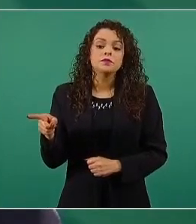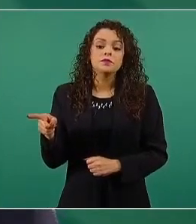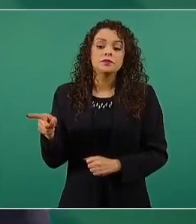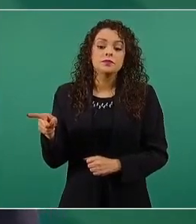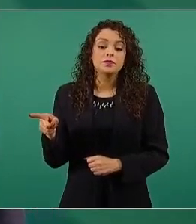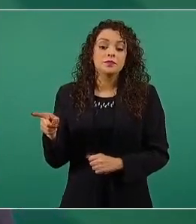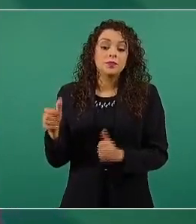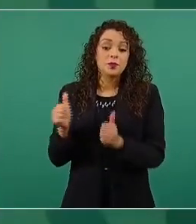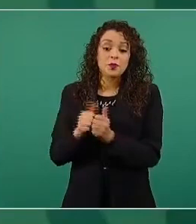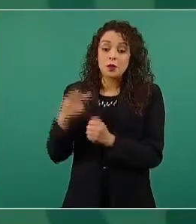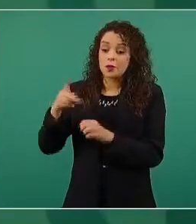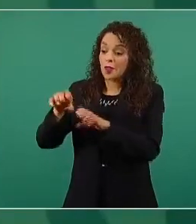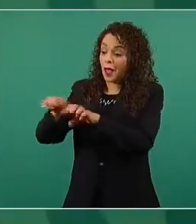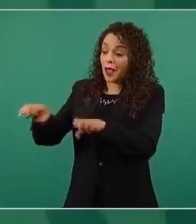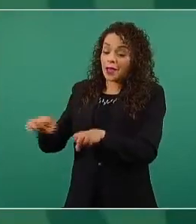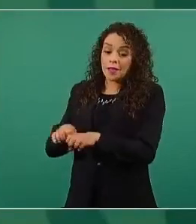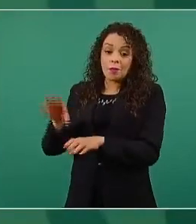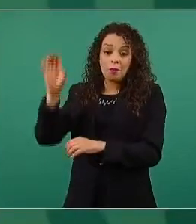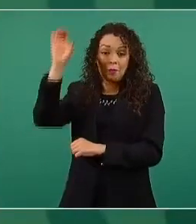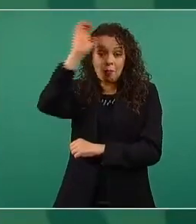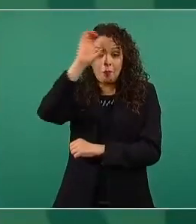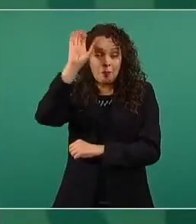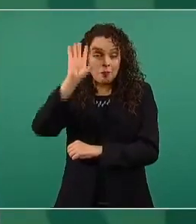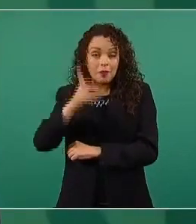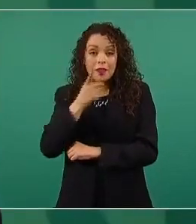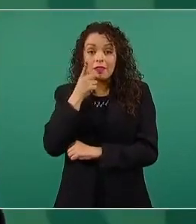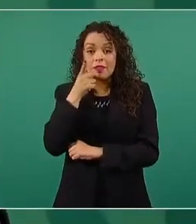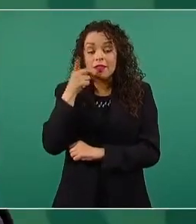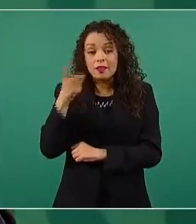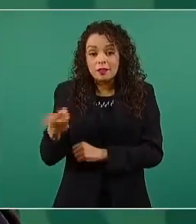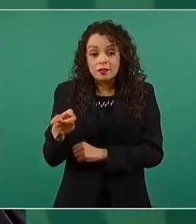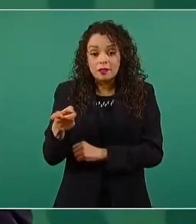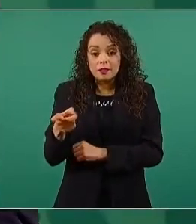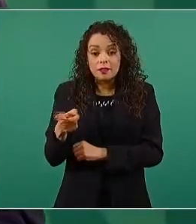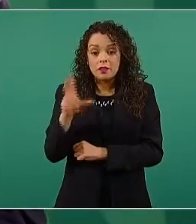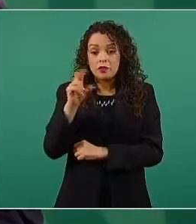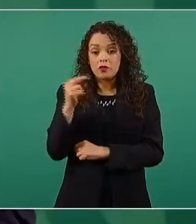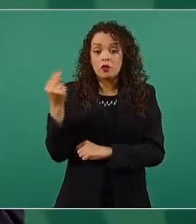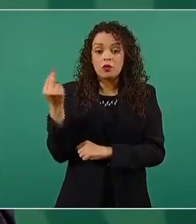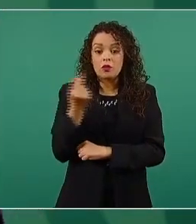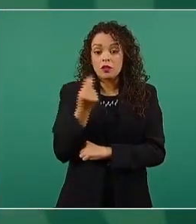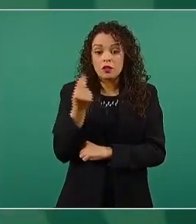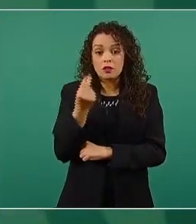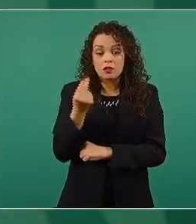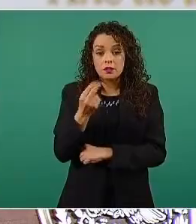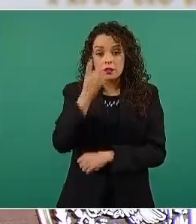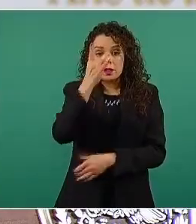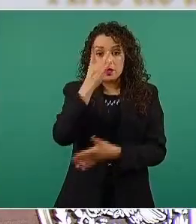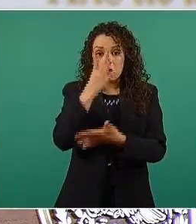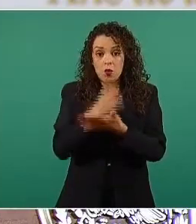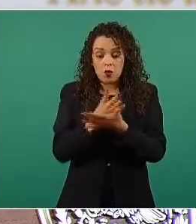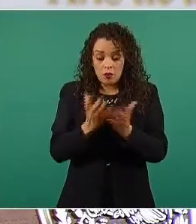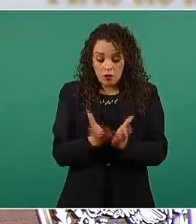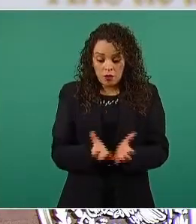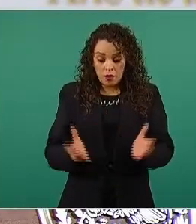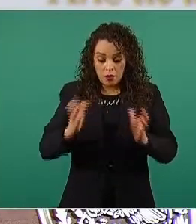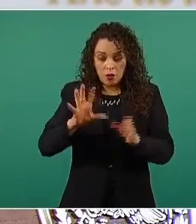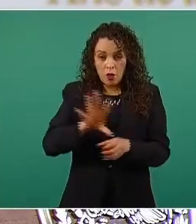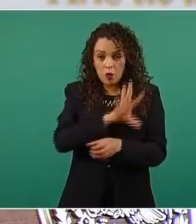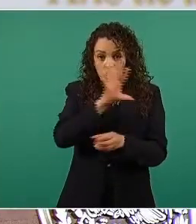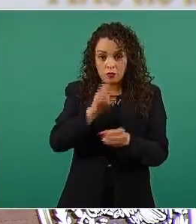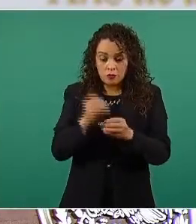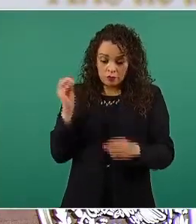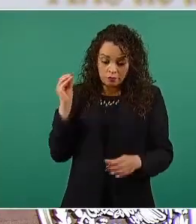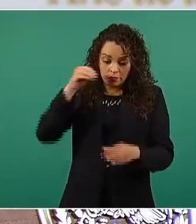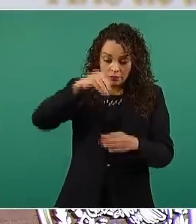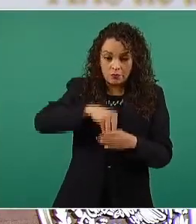científicos decían que no había que poner todos los huevos en una sola canasta y eran